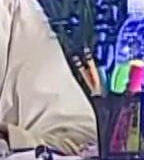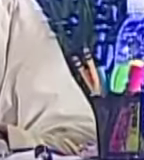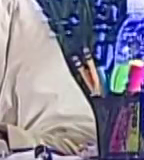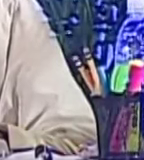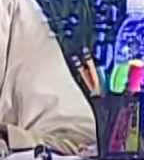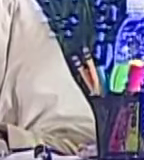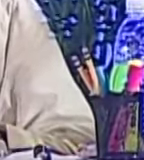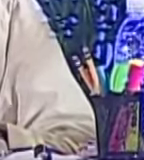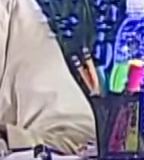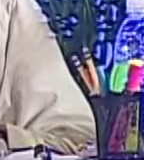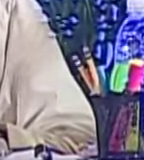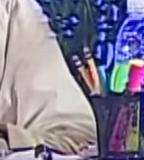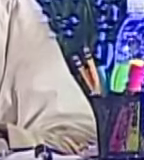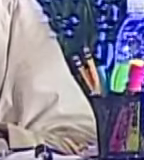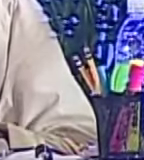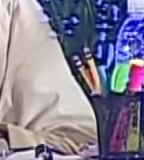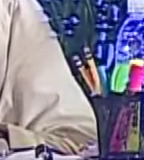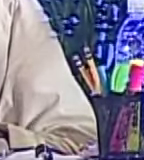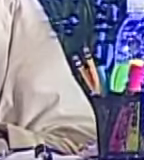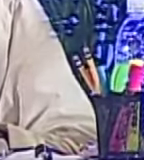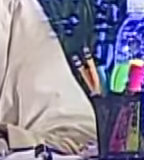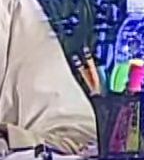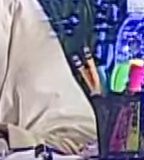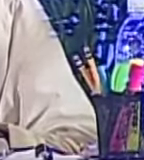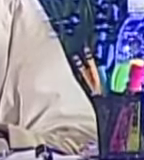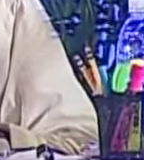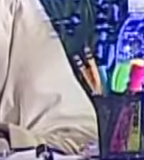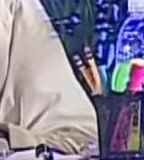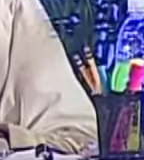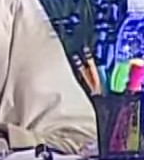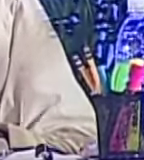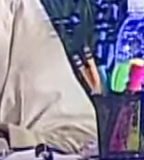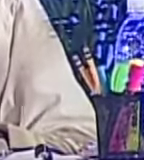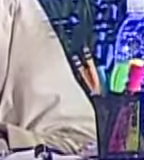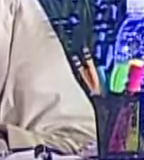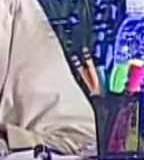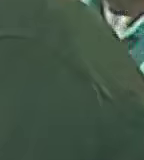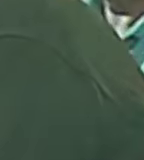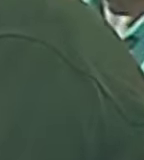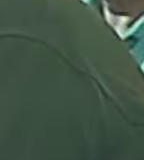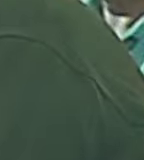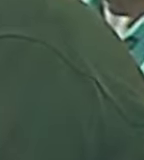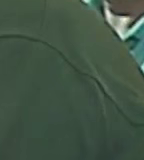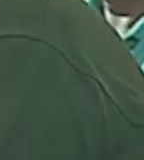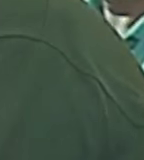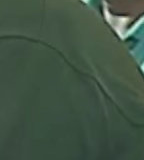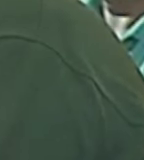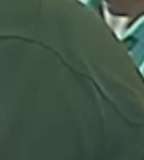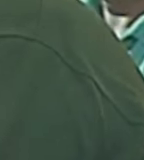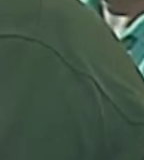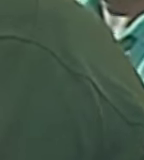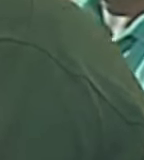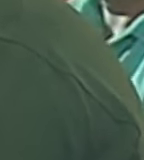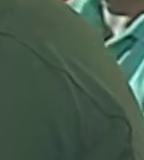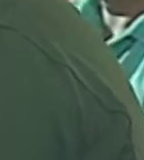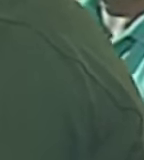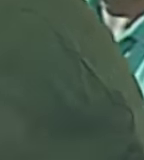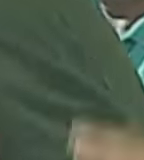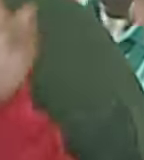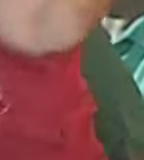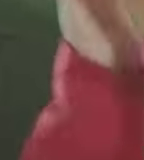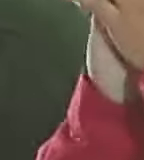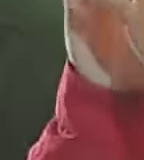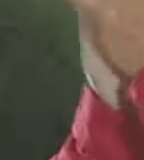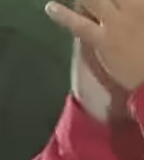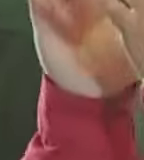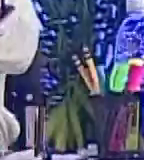concretos y crecientes en la producción de alimentos, y con la moral que da trabajar, trabajar, pero trabajar para los demás, no para